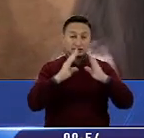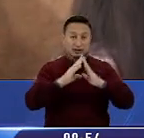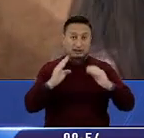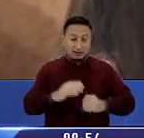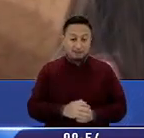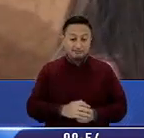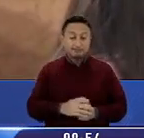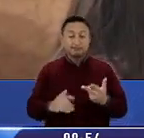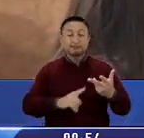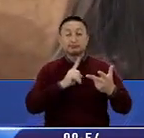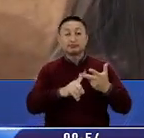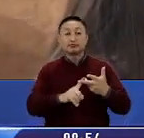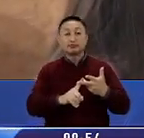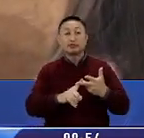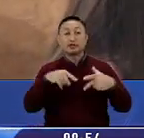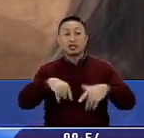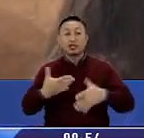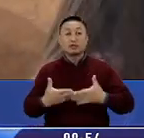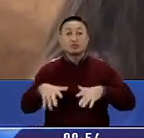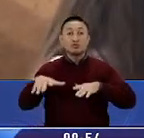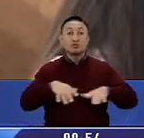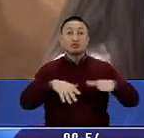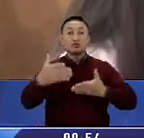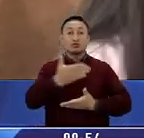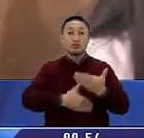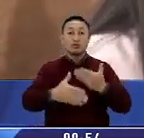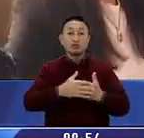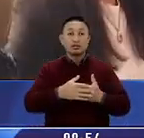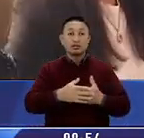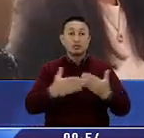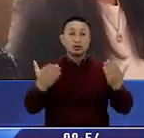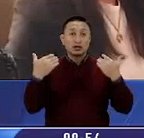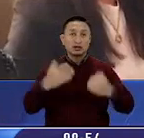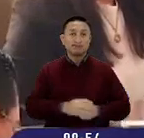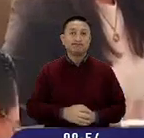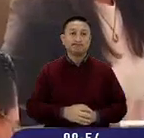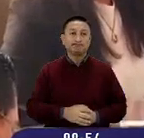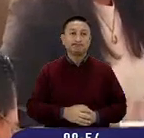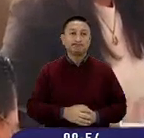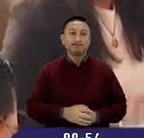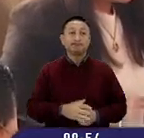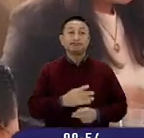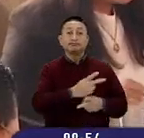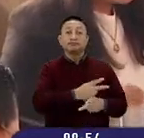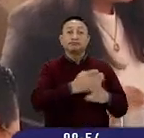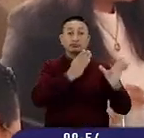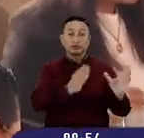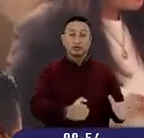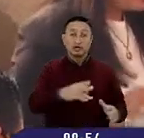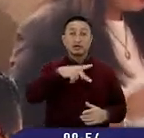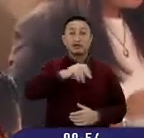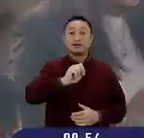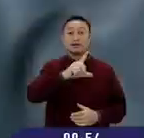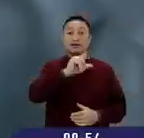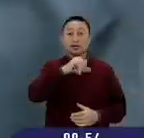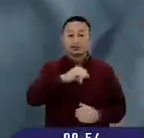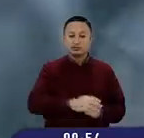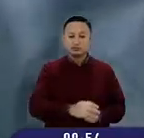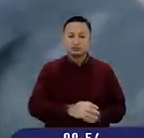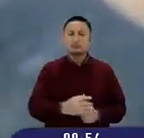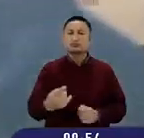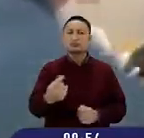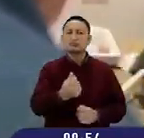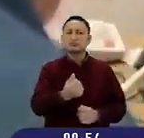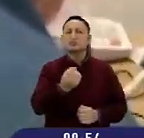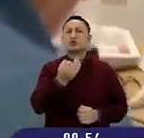también a la regularización de actividades comerciales en el Cantón Guayaquil. Además, la concejal Nelly Puyas aclaró cuáles son los valores que